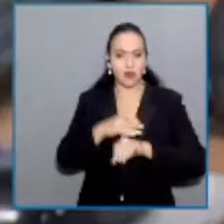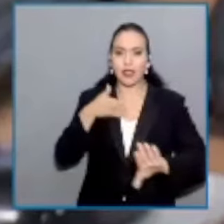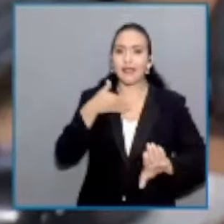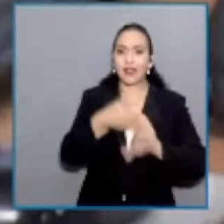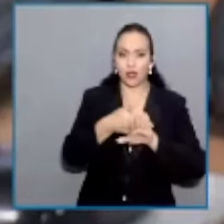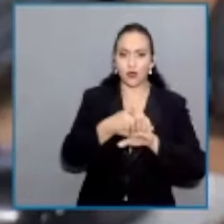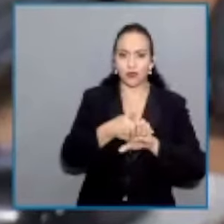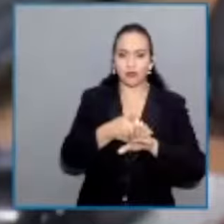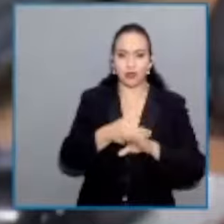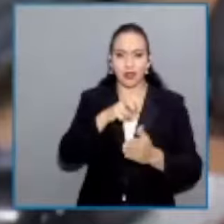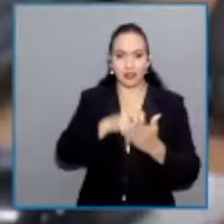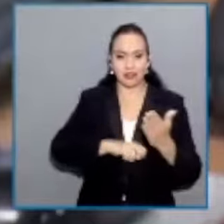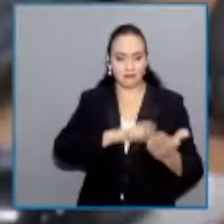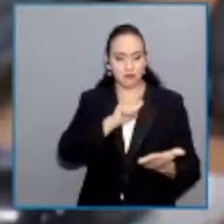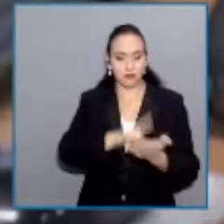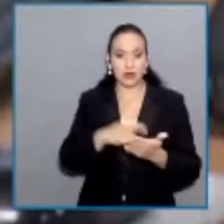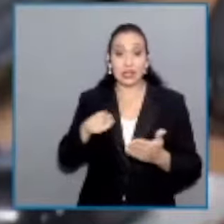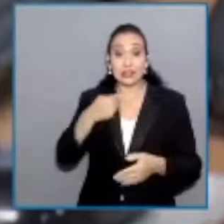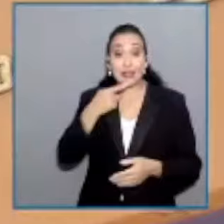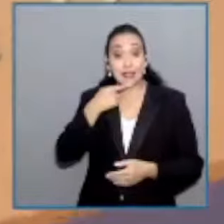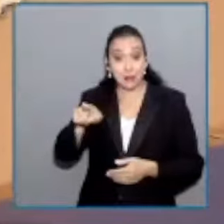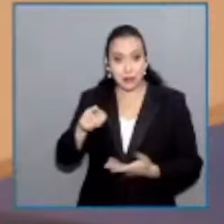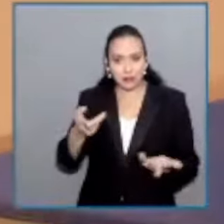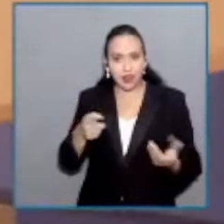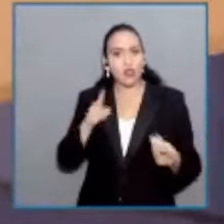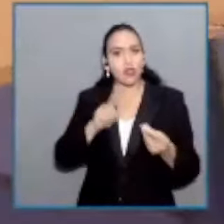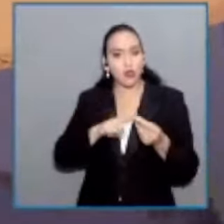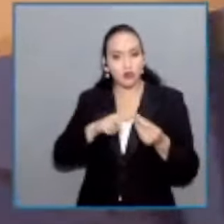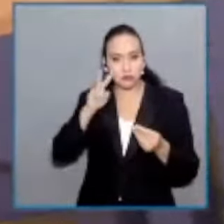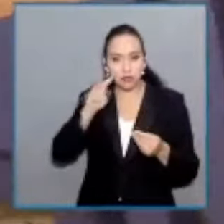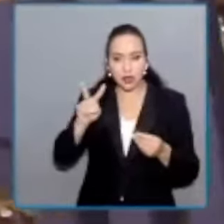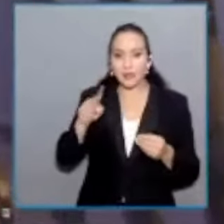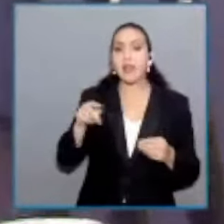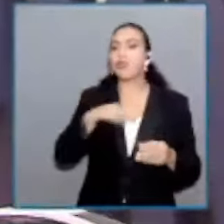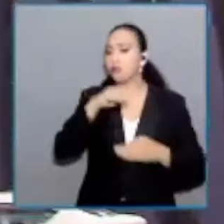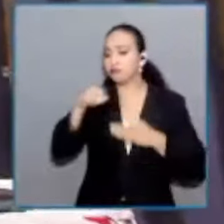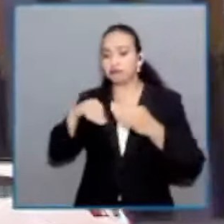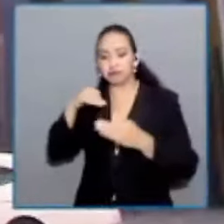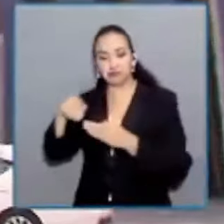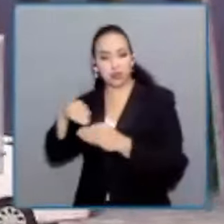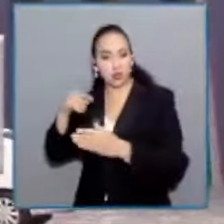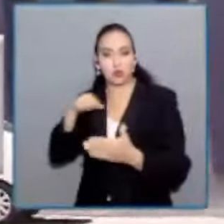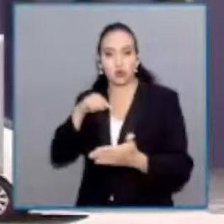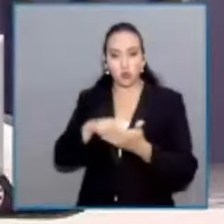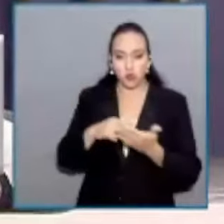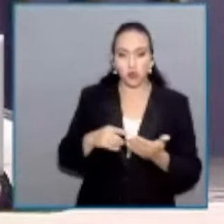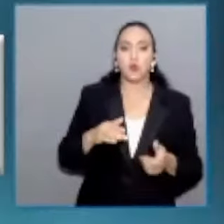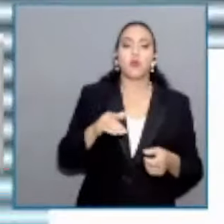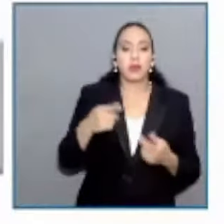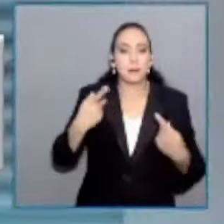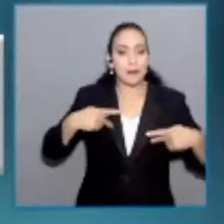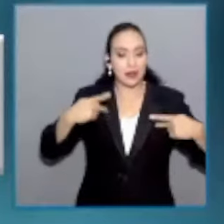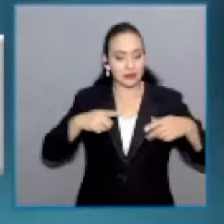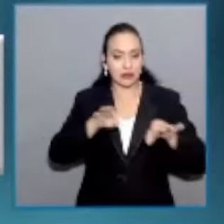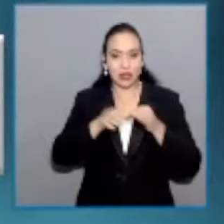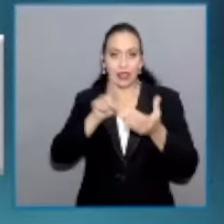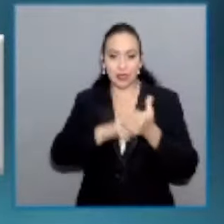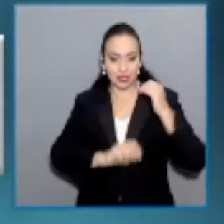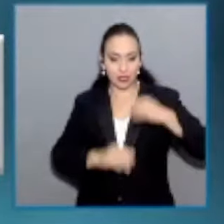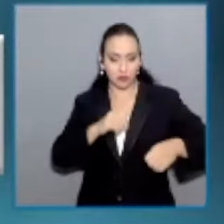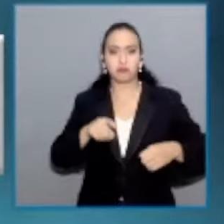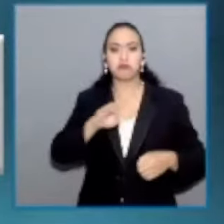demanda estará disponible en todos sus chats y canales para que sea suscrita por todo el personal del poder judicial Federal sea de